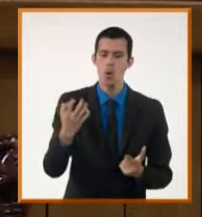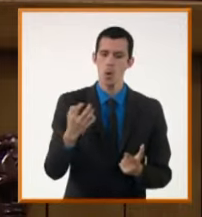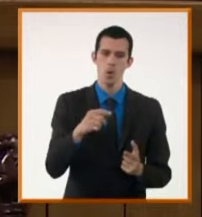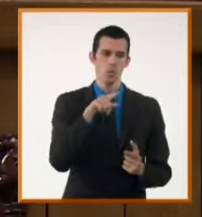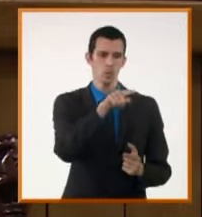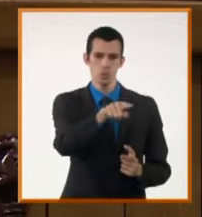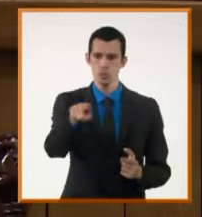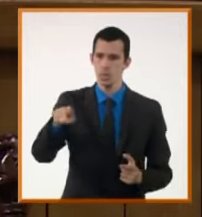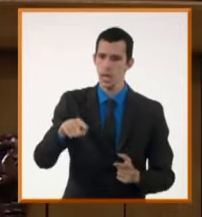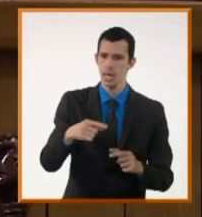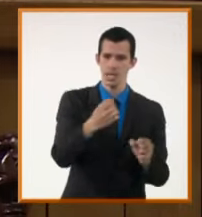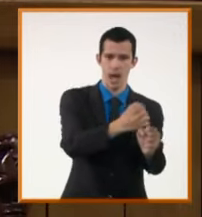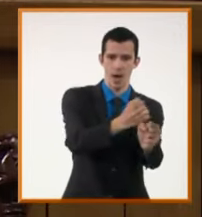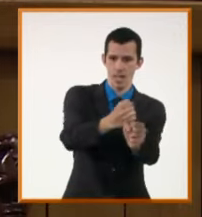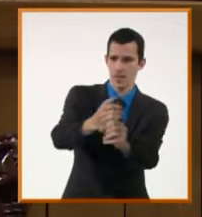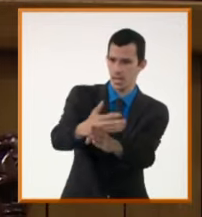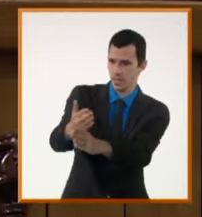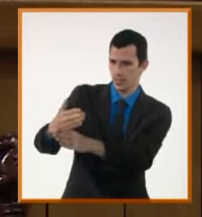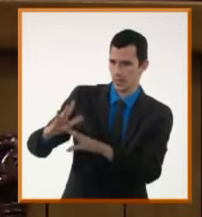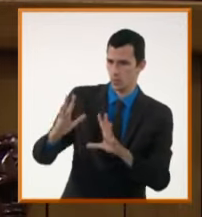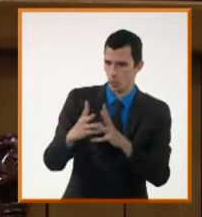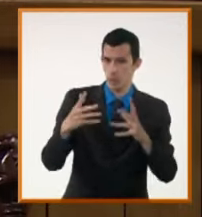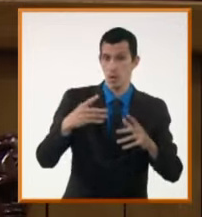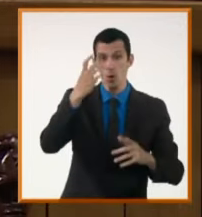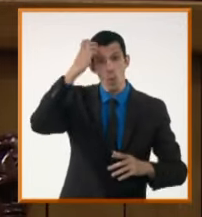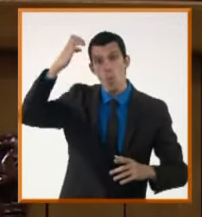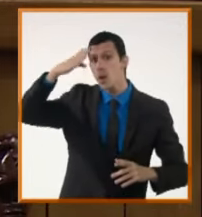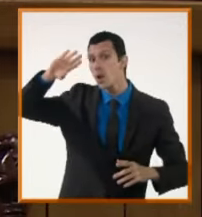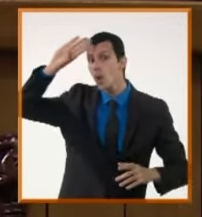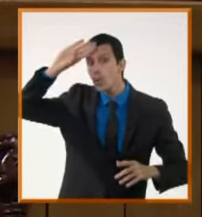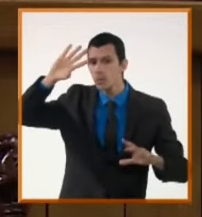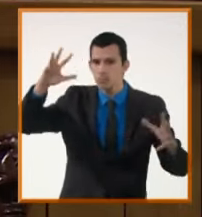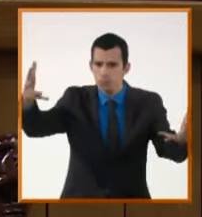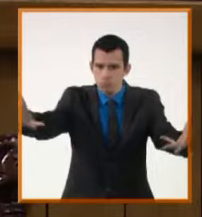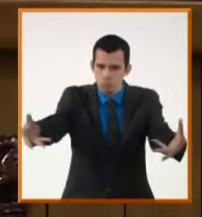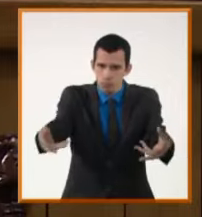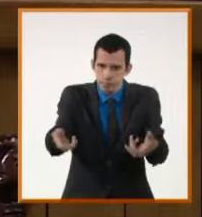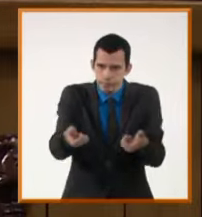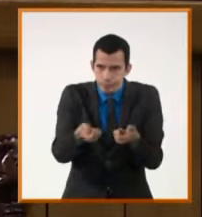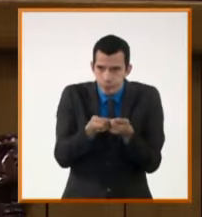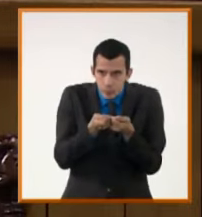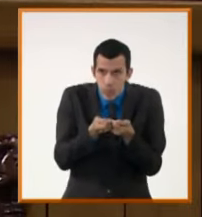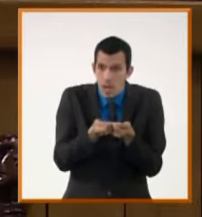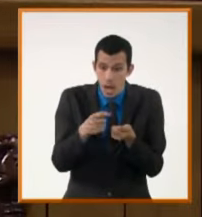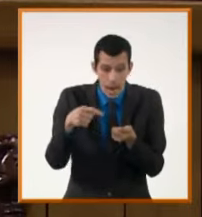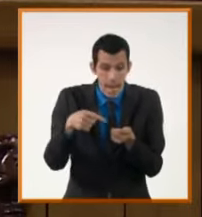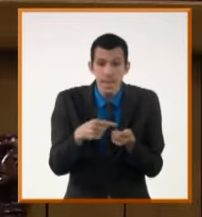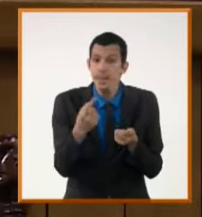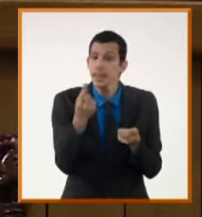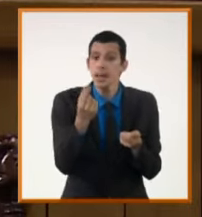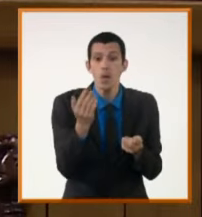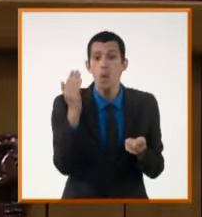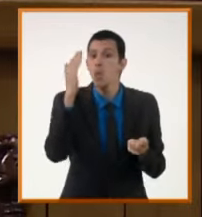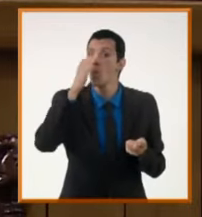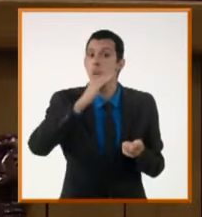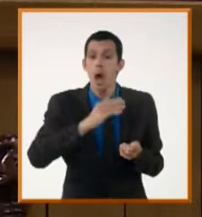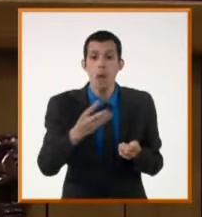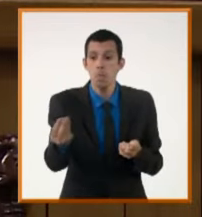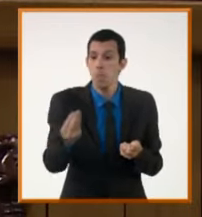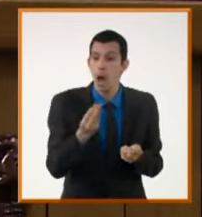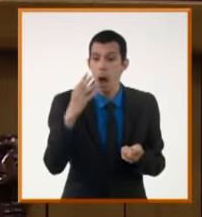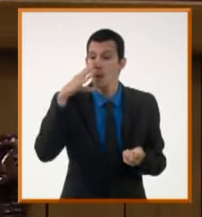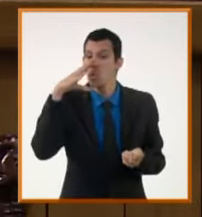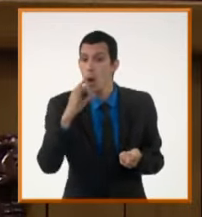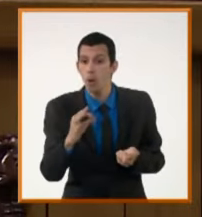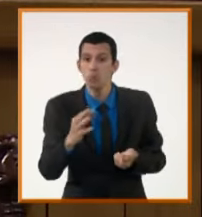todos los programas sociales del país? ¿Cómo vamos a sustentar el deseado incremento de salario, el mejoramiento de la calidad de vida del